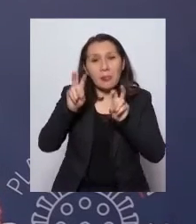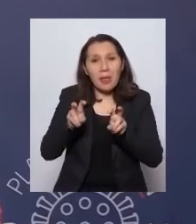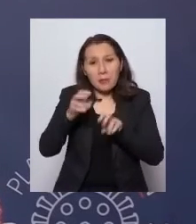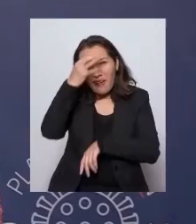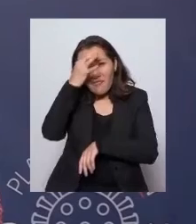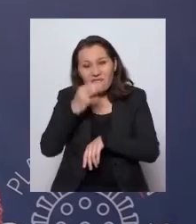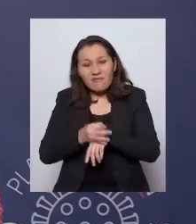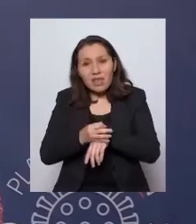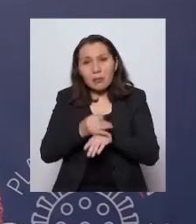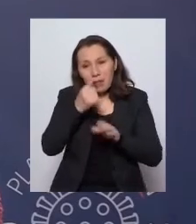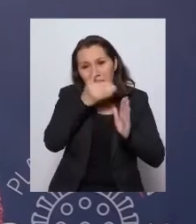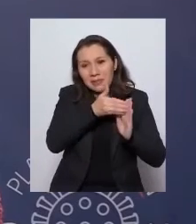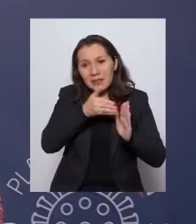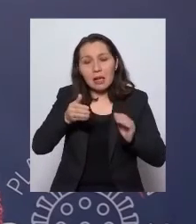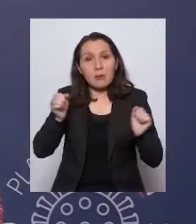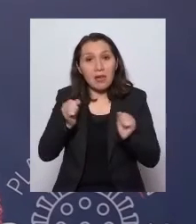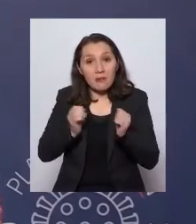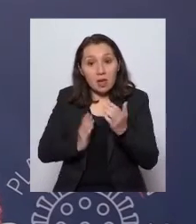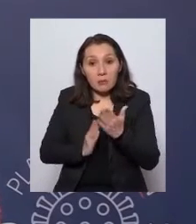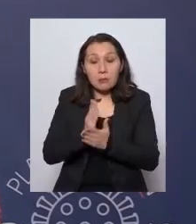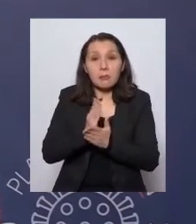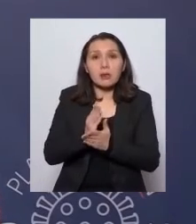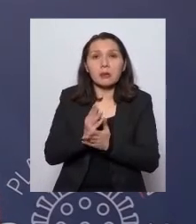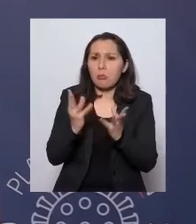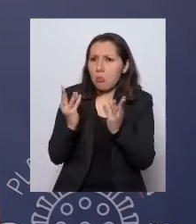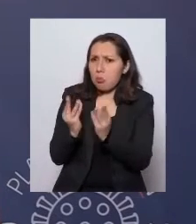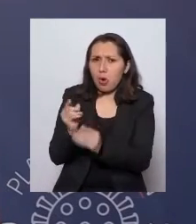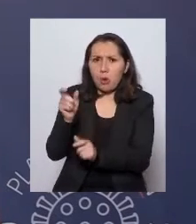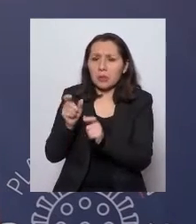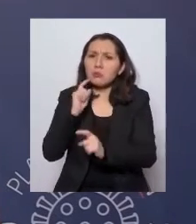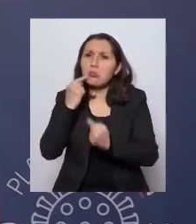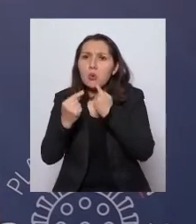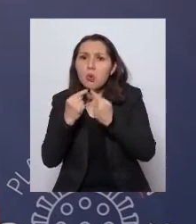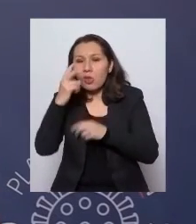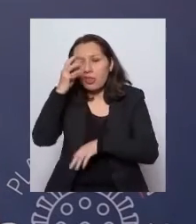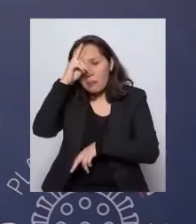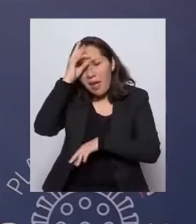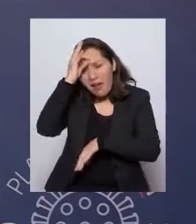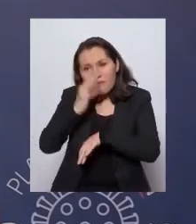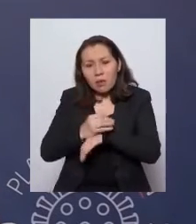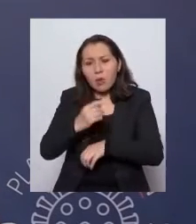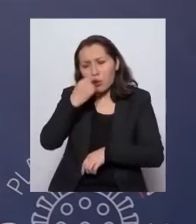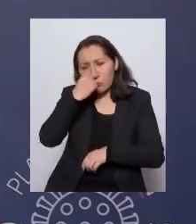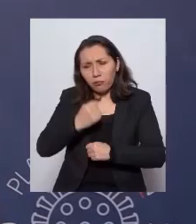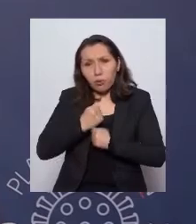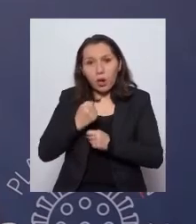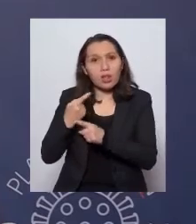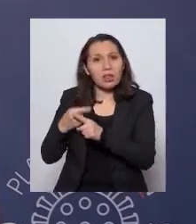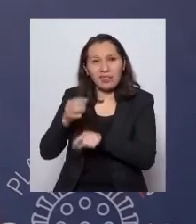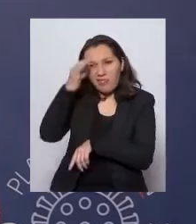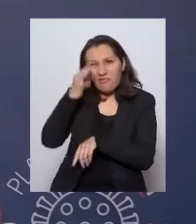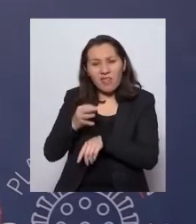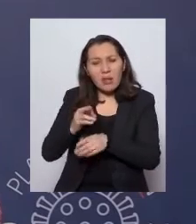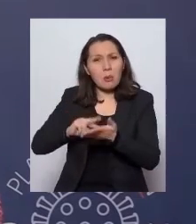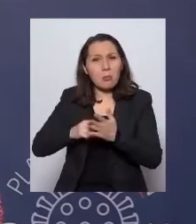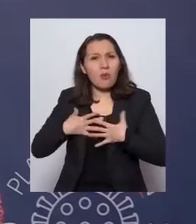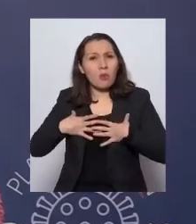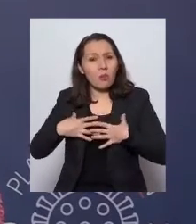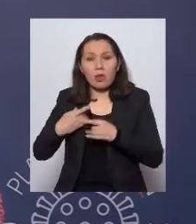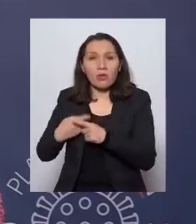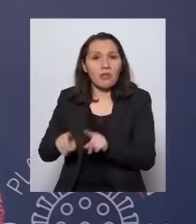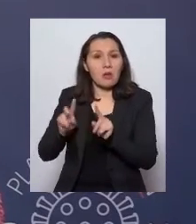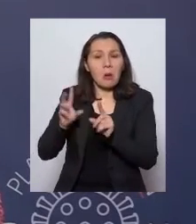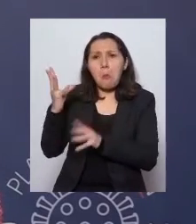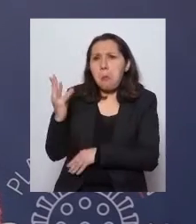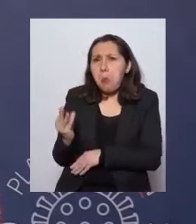de esta época en que se inicie el invierno tenemos muy pocas consultas relativas de influenza a otras infecciones respiratorias o sea el